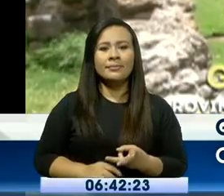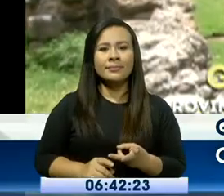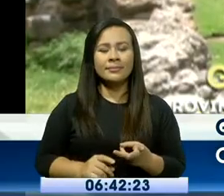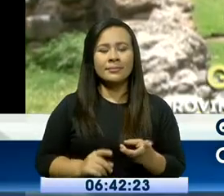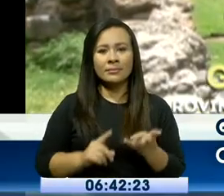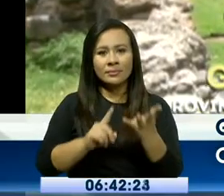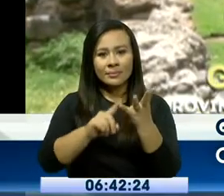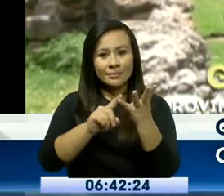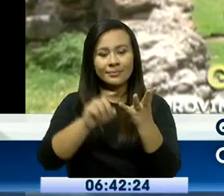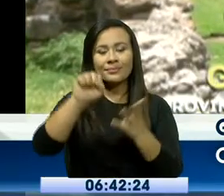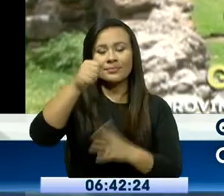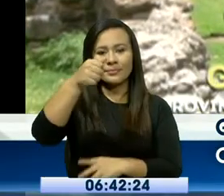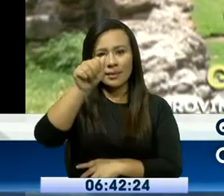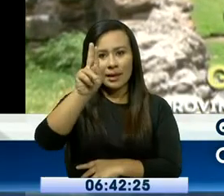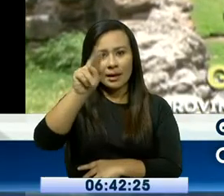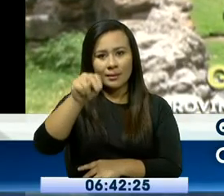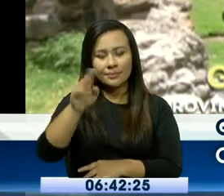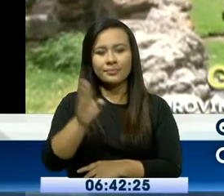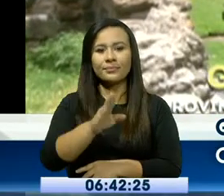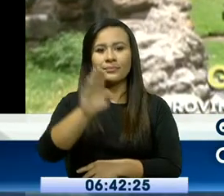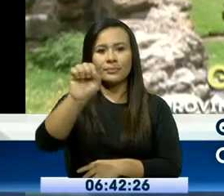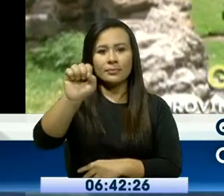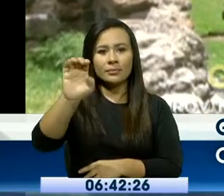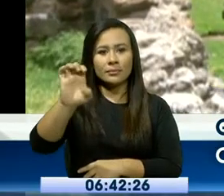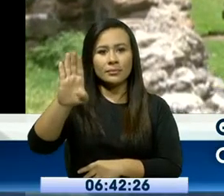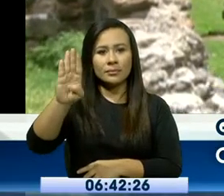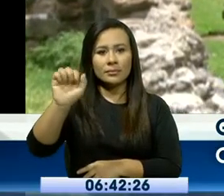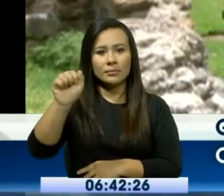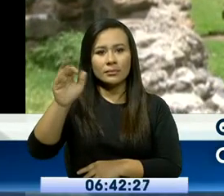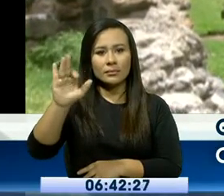San Sebastián, Tuncahuán,